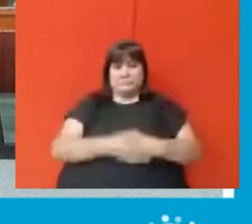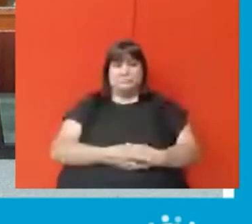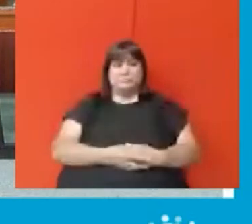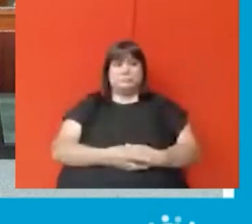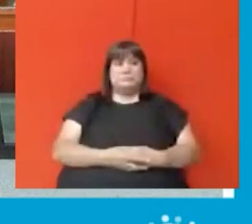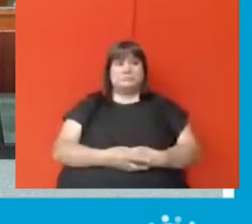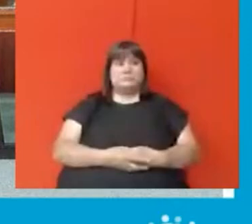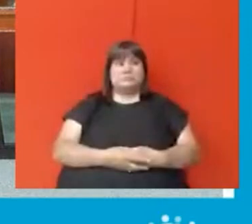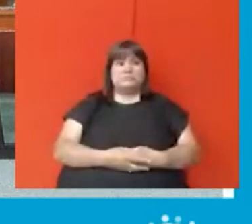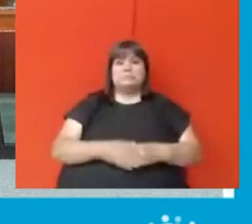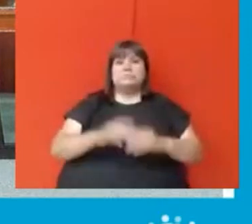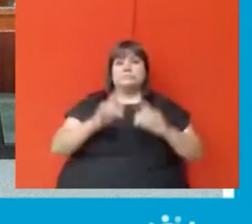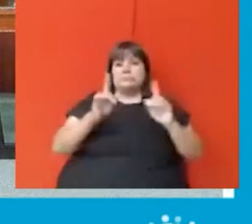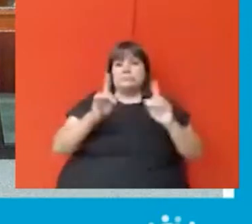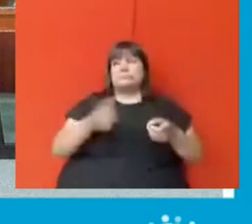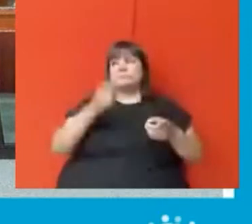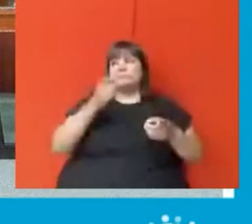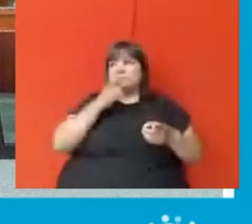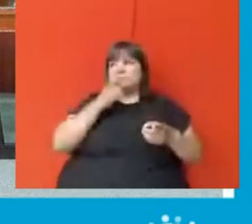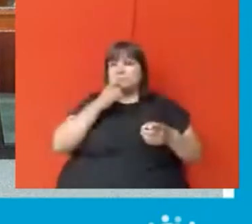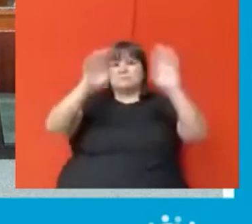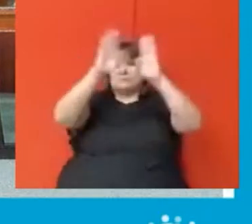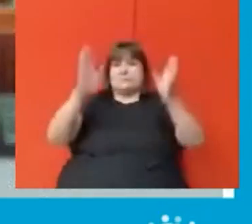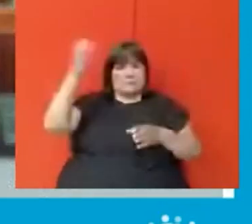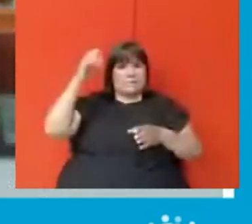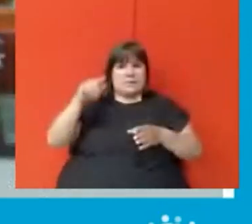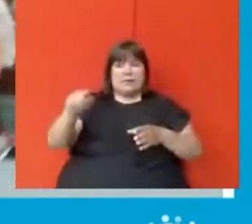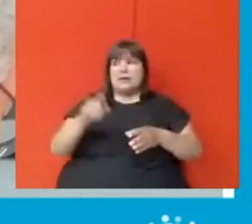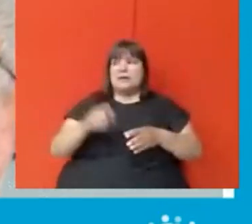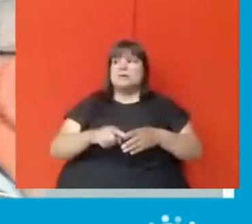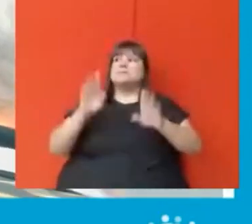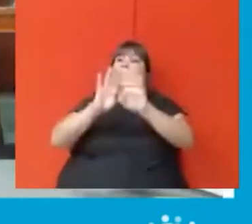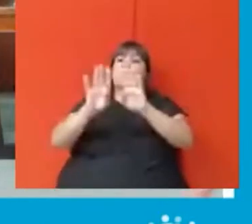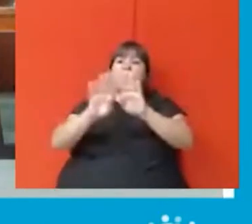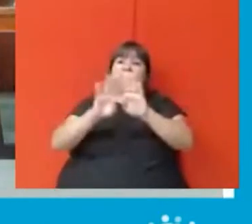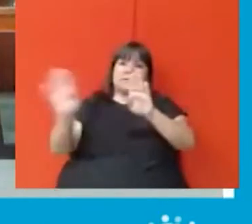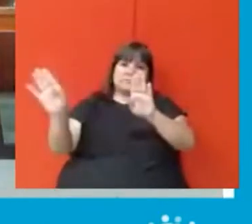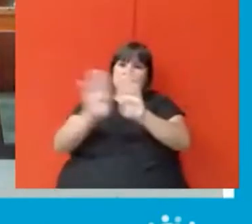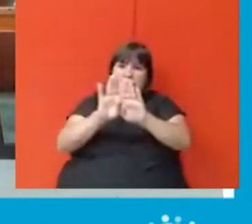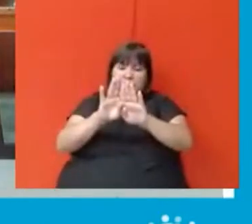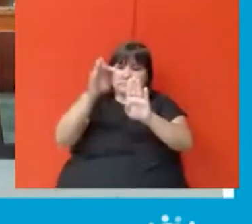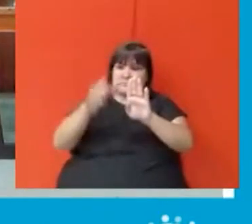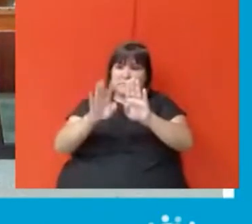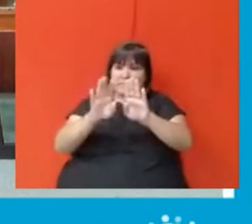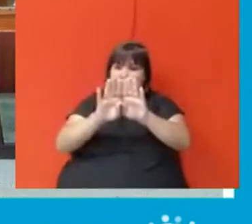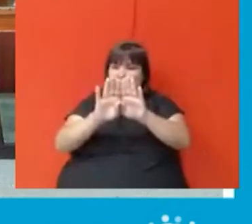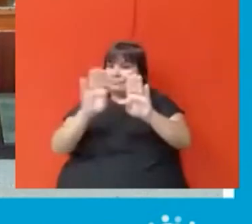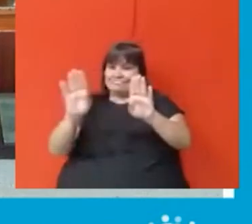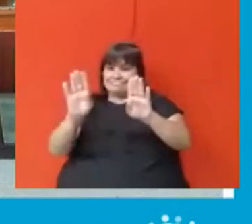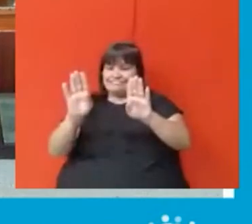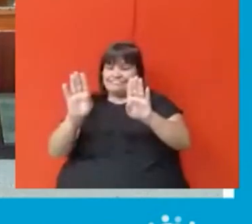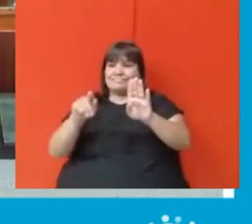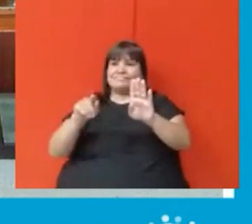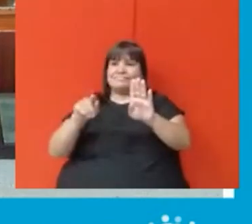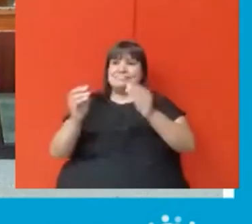dicen, no, esto lo hacemos por su seguridad. No se hace por la seguridad del paciente, se hace por la comodidad del personal, el tema de la